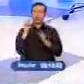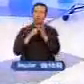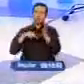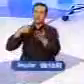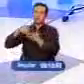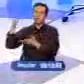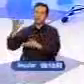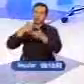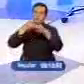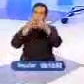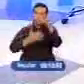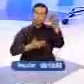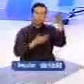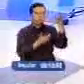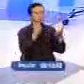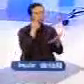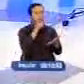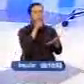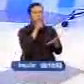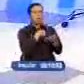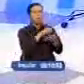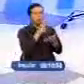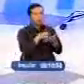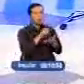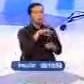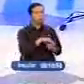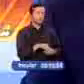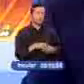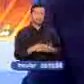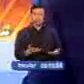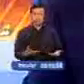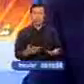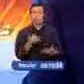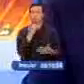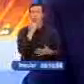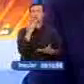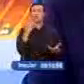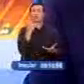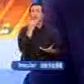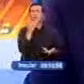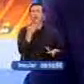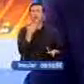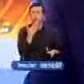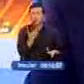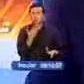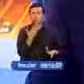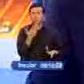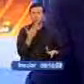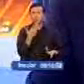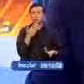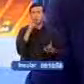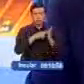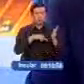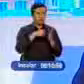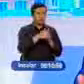del registro civil y ahí se establece pues quiénes están habilitados para votar. En ese sentido, ¿la falla dónde estuvo? ¿La falla estuvo entonces en la información del